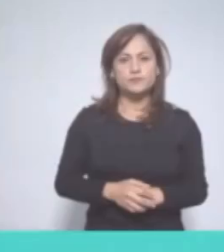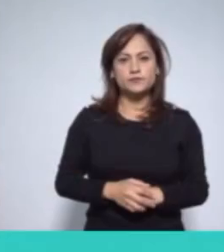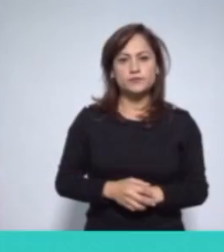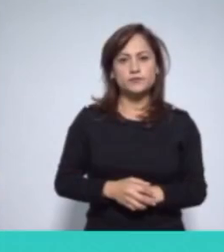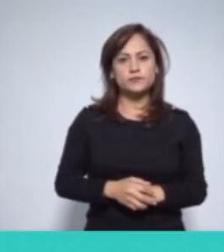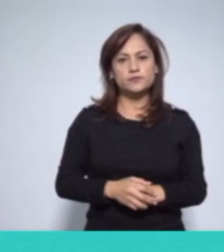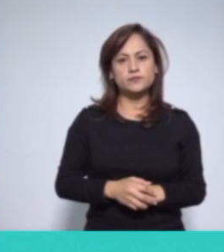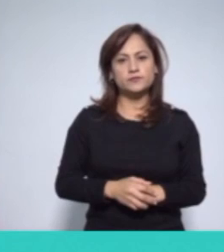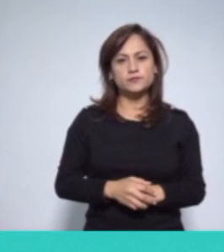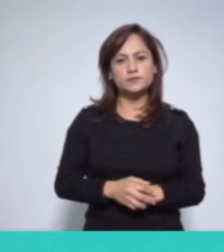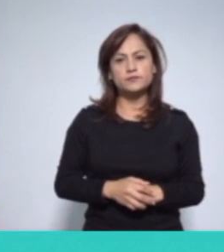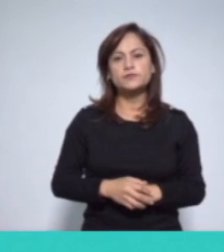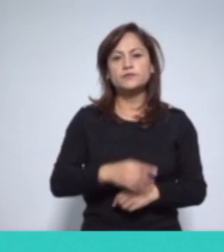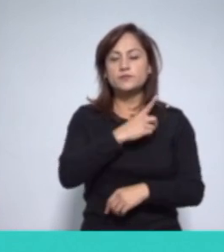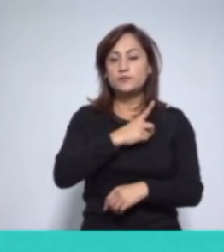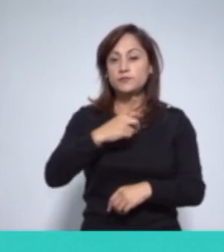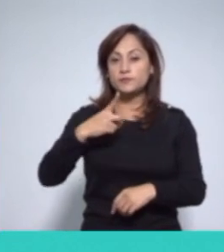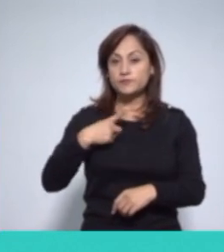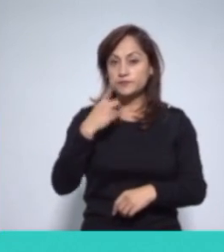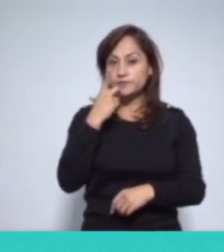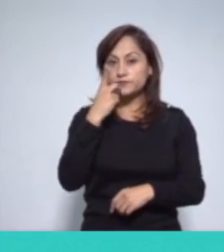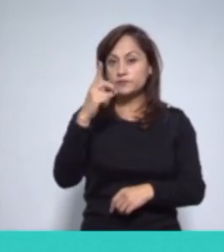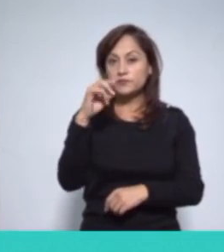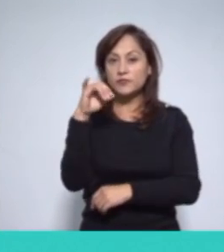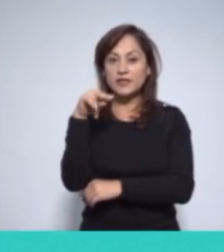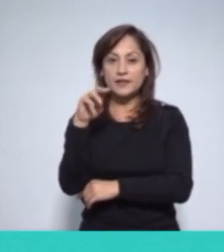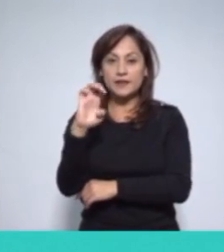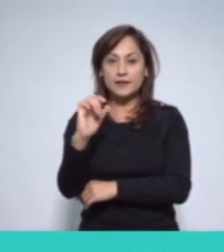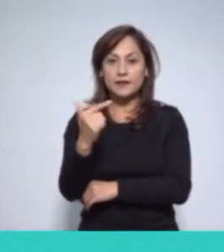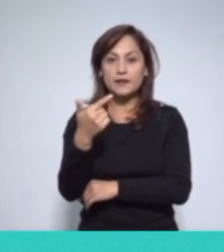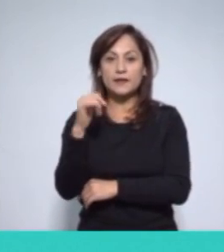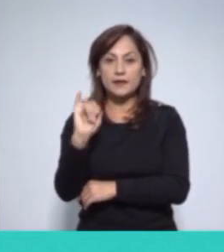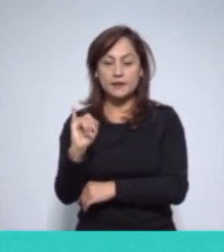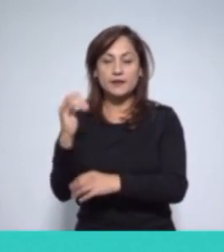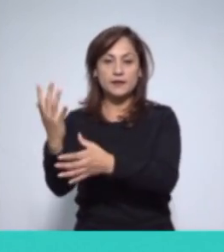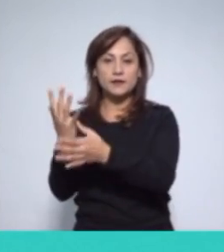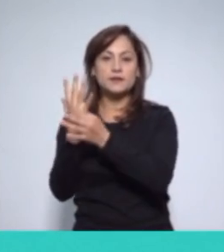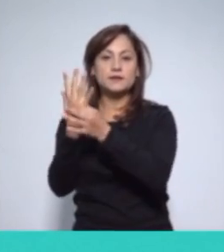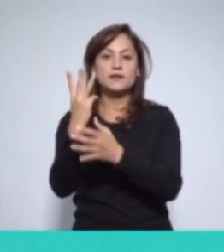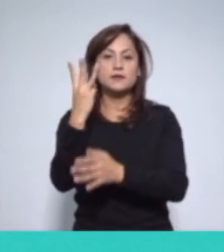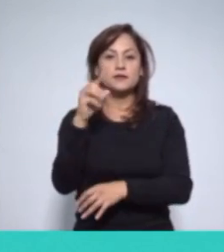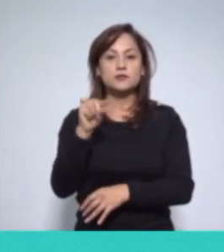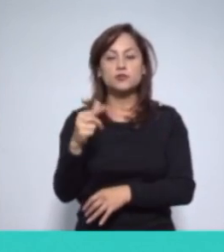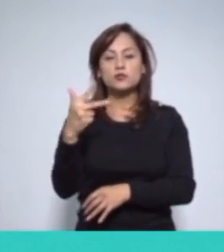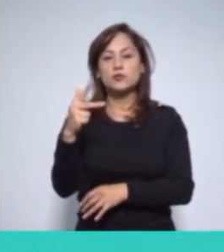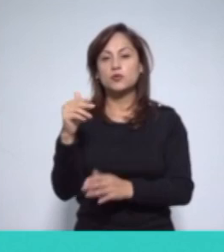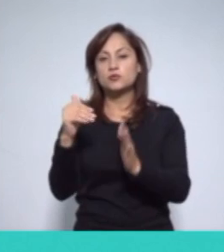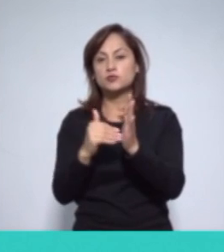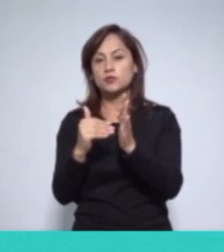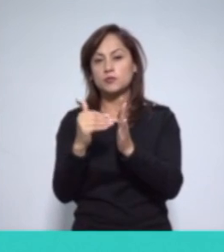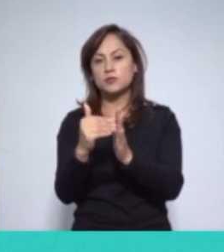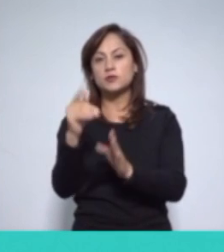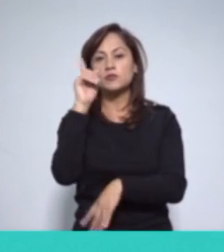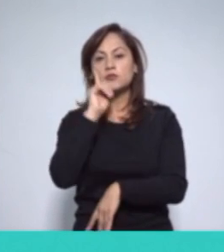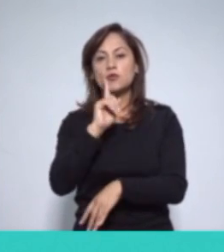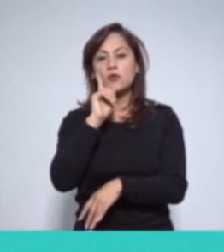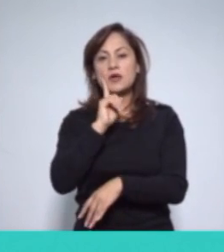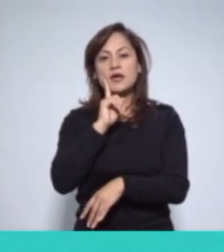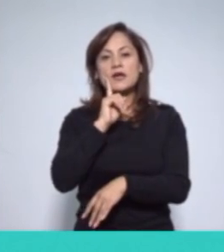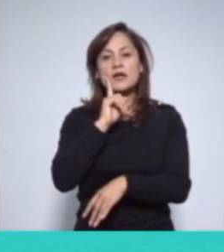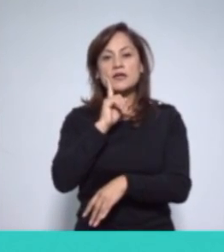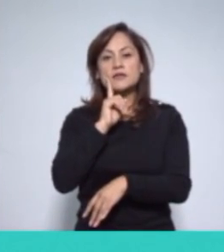segunda. Hay que decir que, de acuerdo a información del INEGI, 3.8 millones de mujeres hay en México